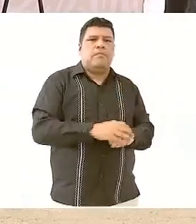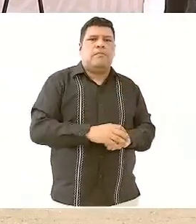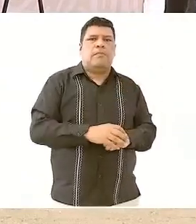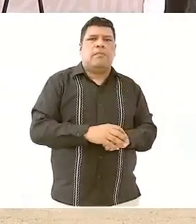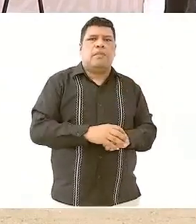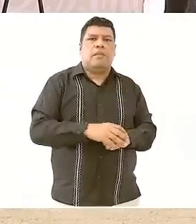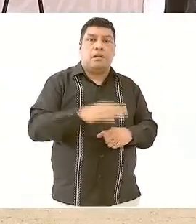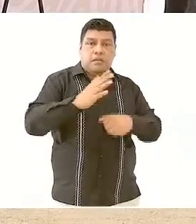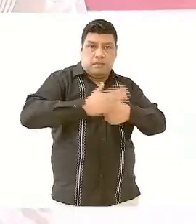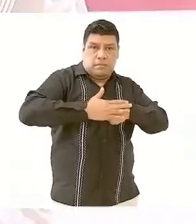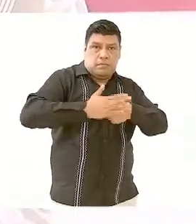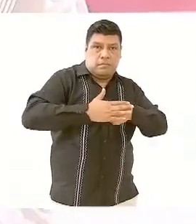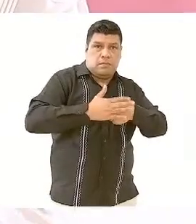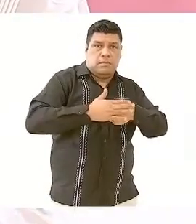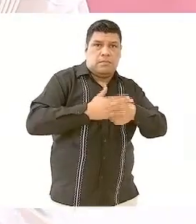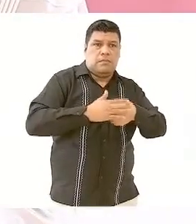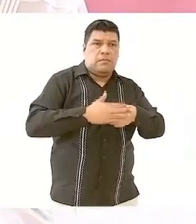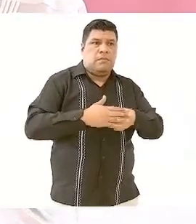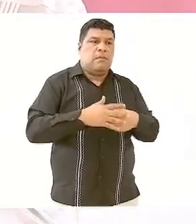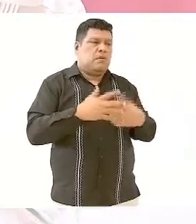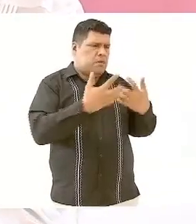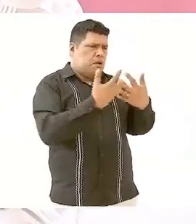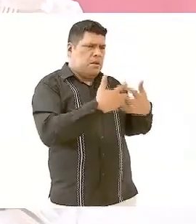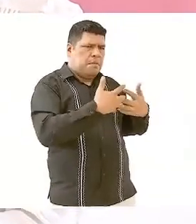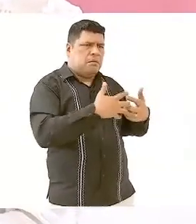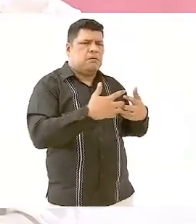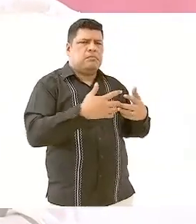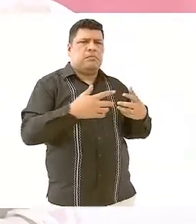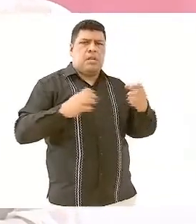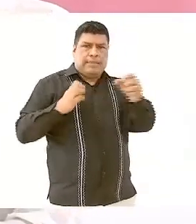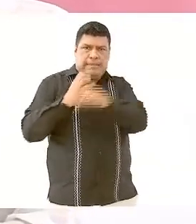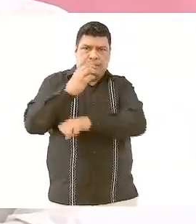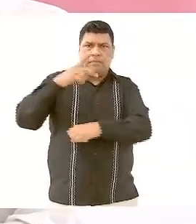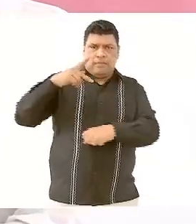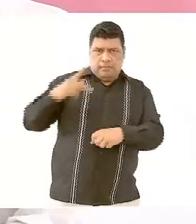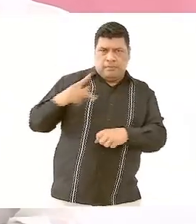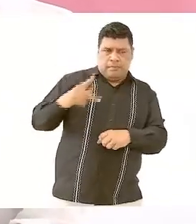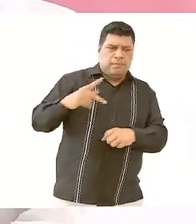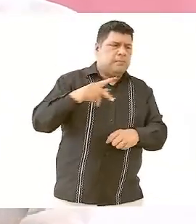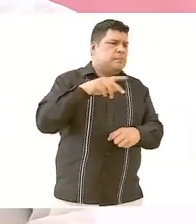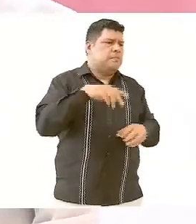que van a ser empresas públicas,